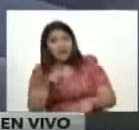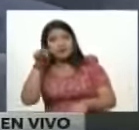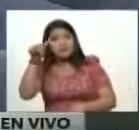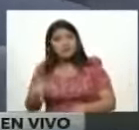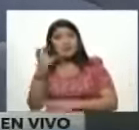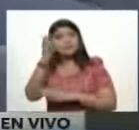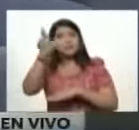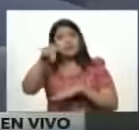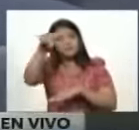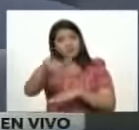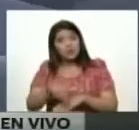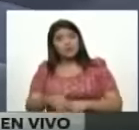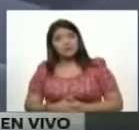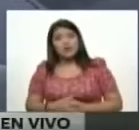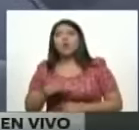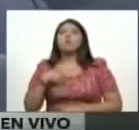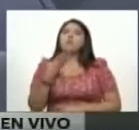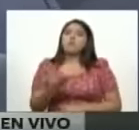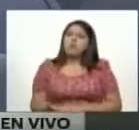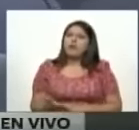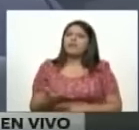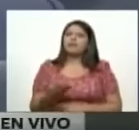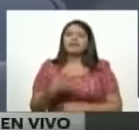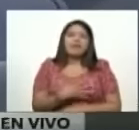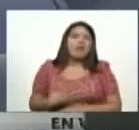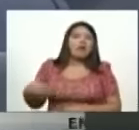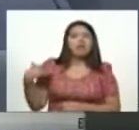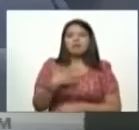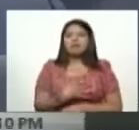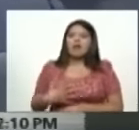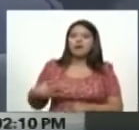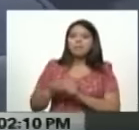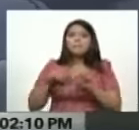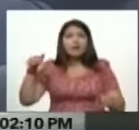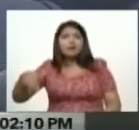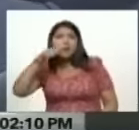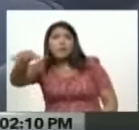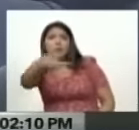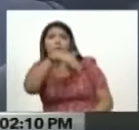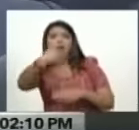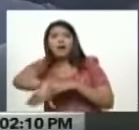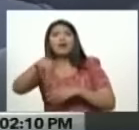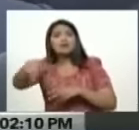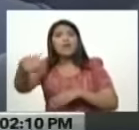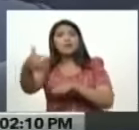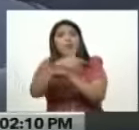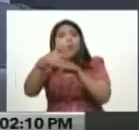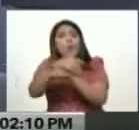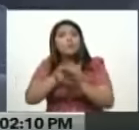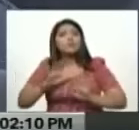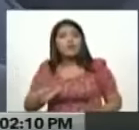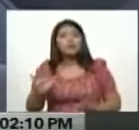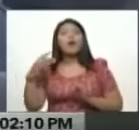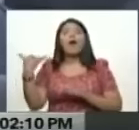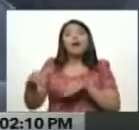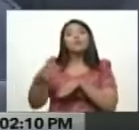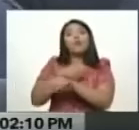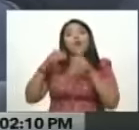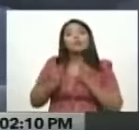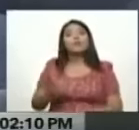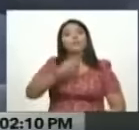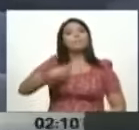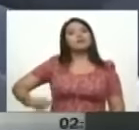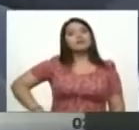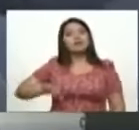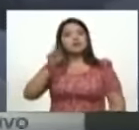desde la asamblea, podrán tener muchos deseos. Pero aquí hay un pueblo en la calle y hay un gobierno, aquí hay un ejecutivo nacional que es el presidente de la